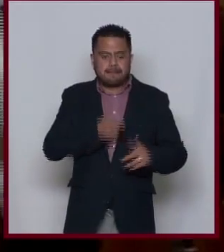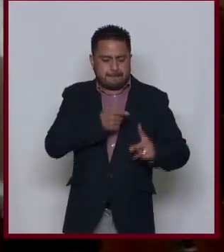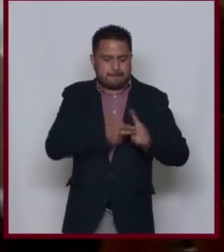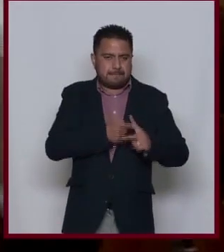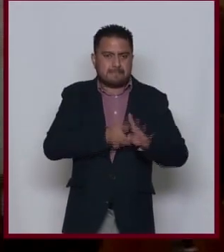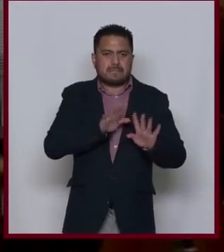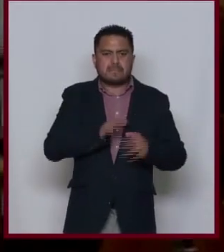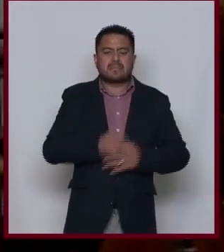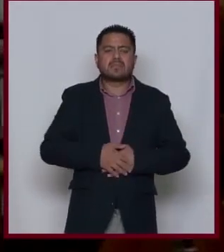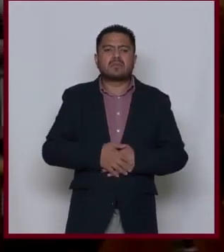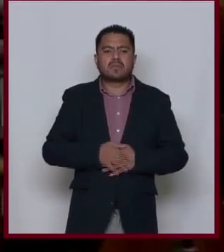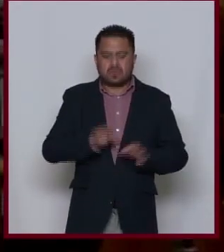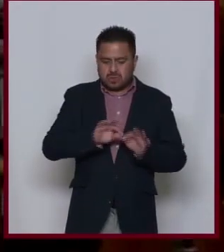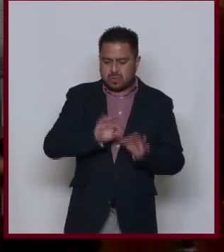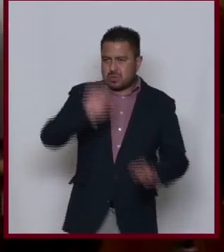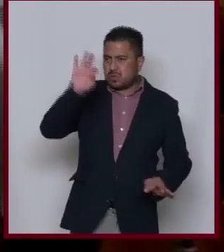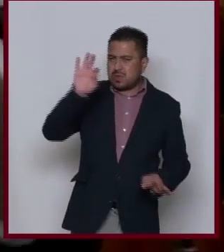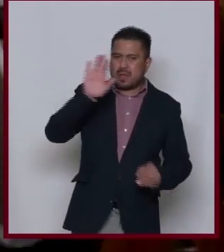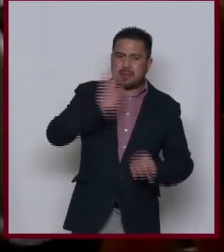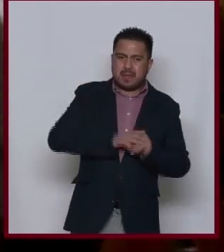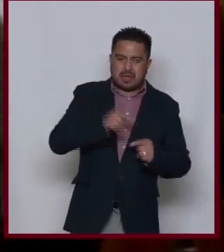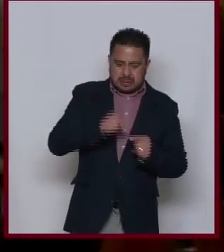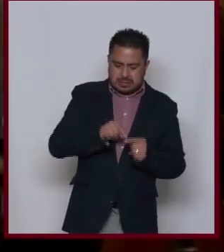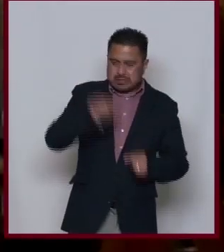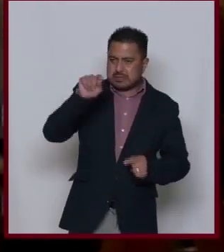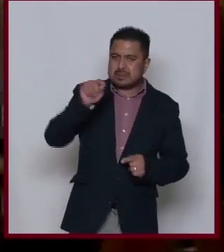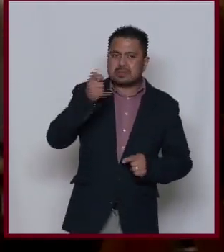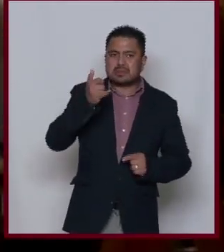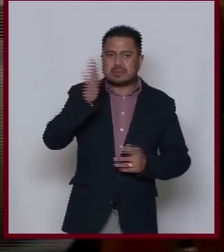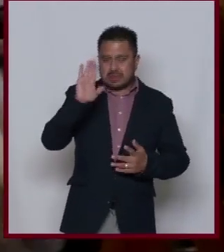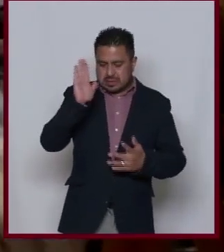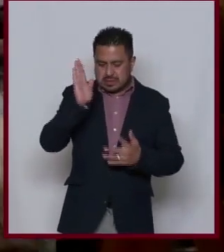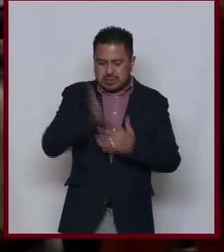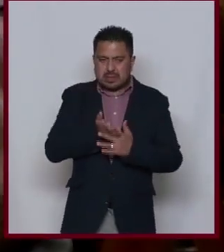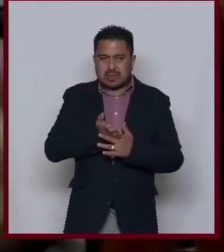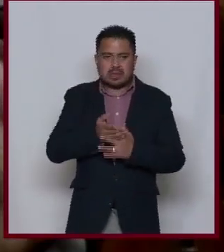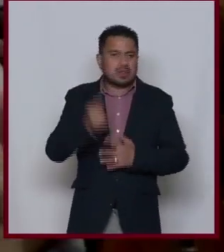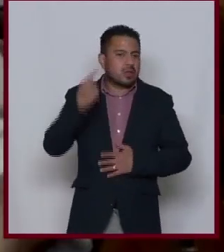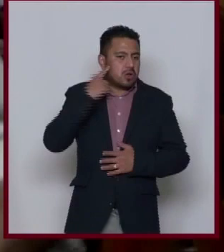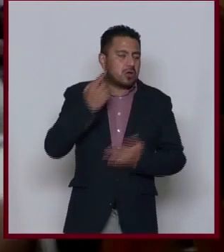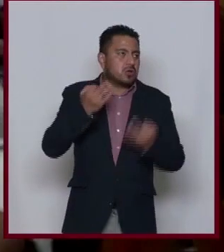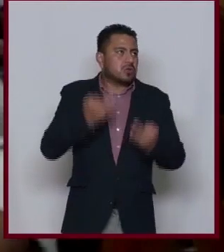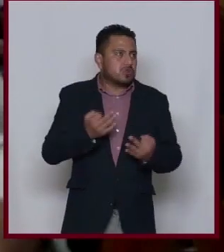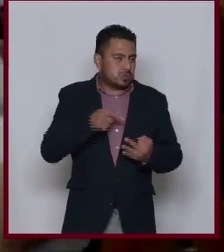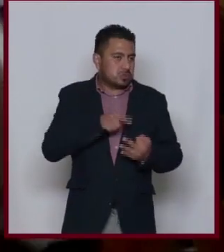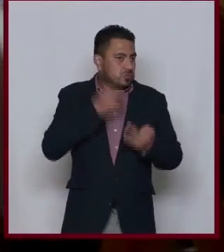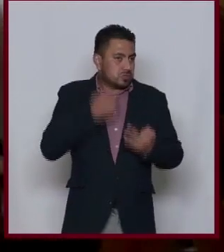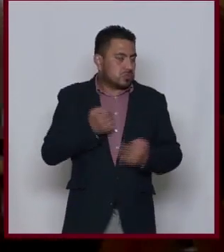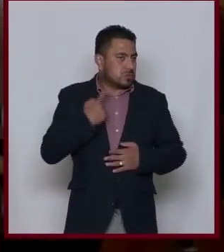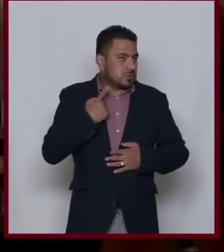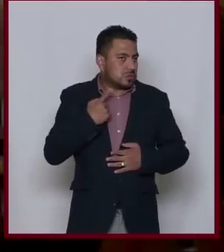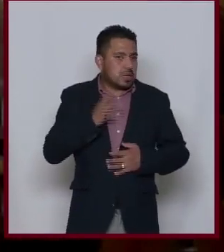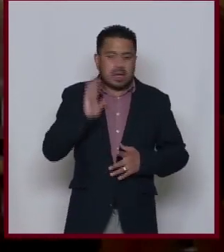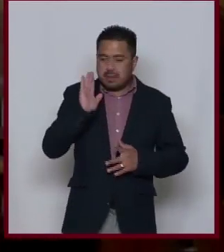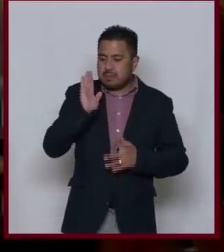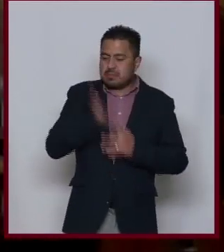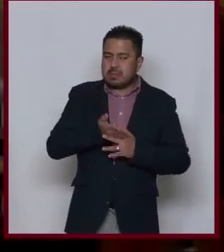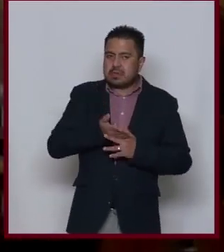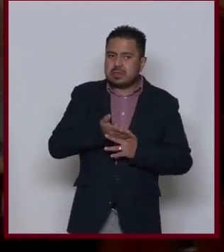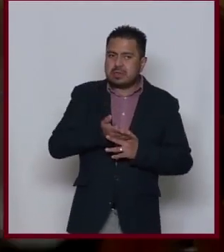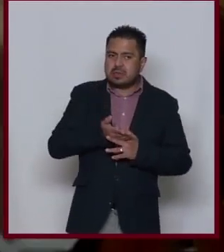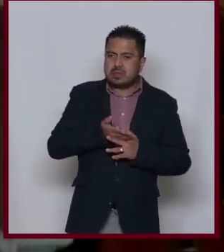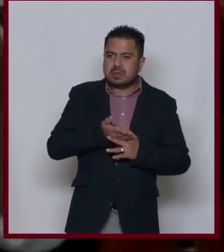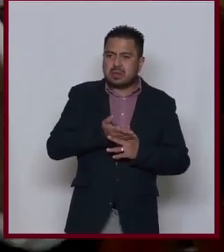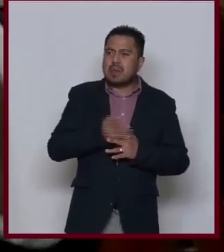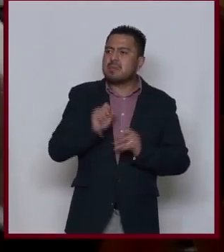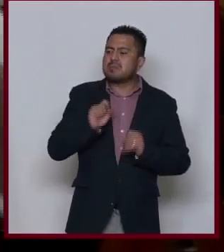Matemáticamente una cuerda tiene todo este largo y a la mitad, este es el sonido original, y a la mitad